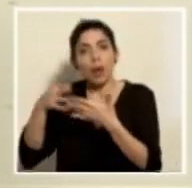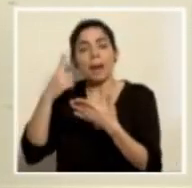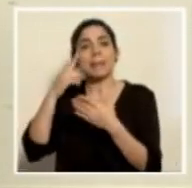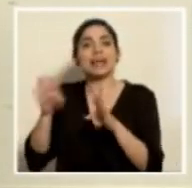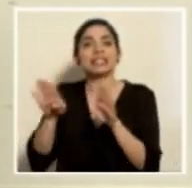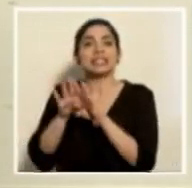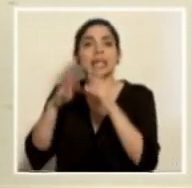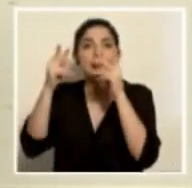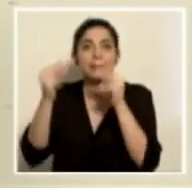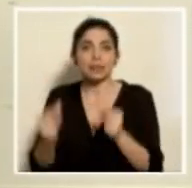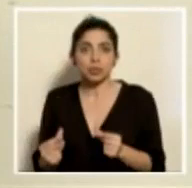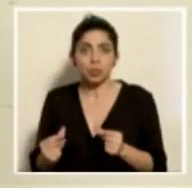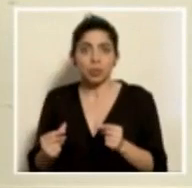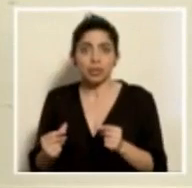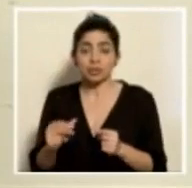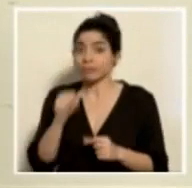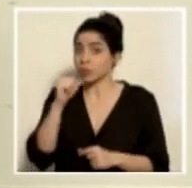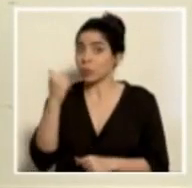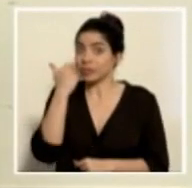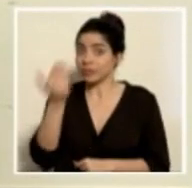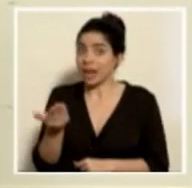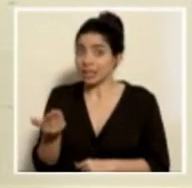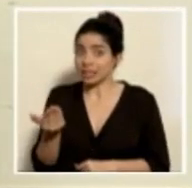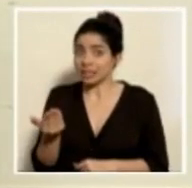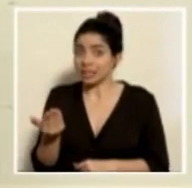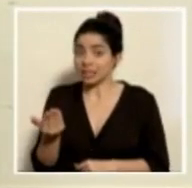cierre presupuestario, que no es nada fácil.